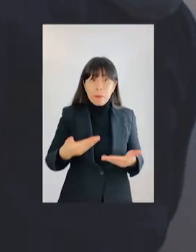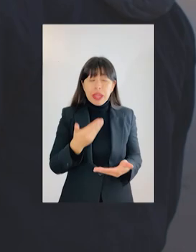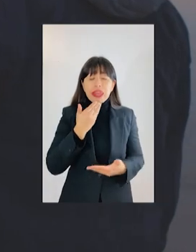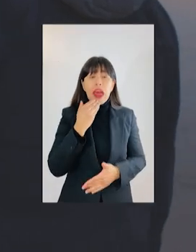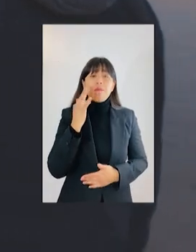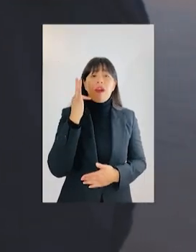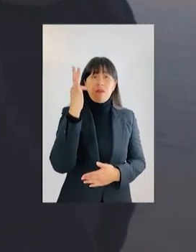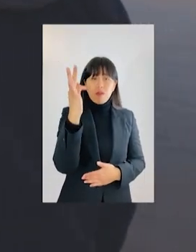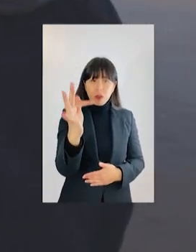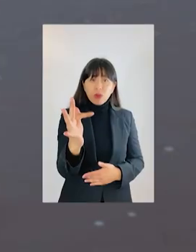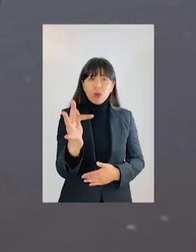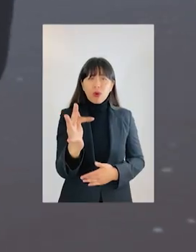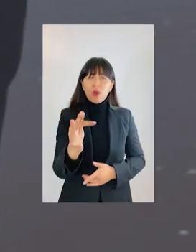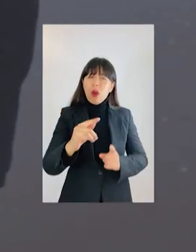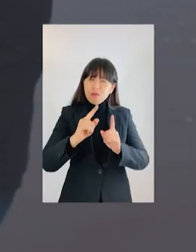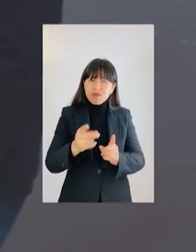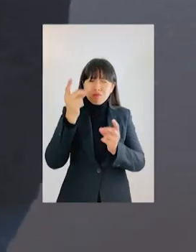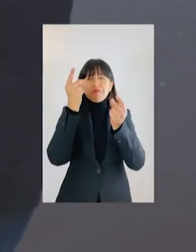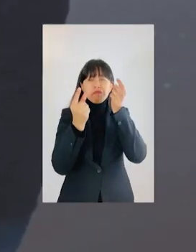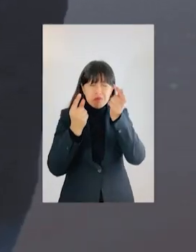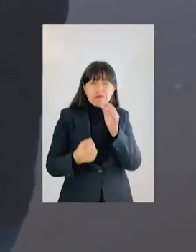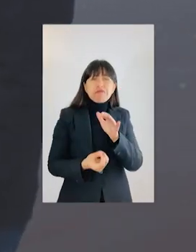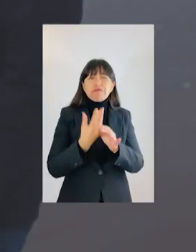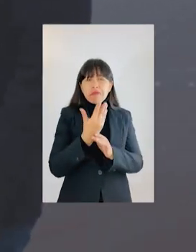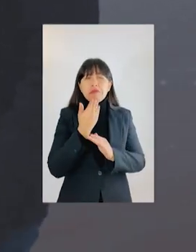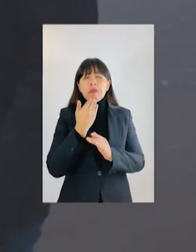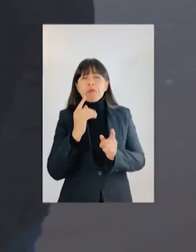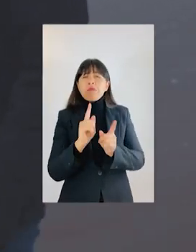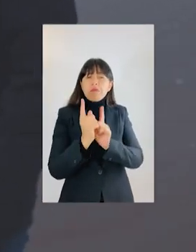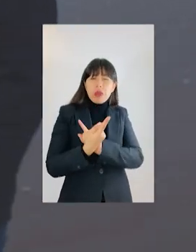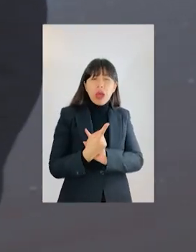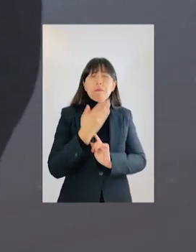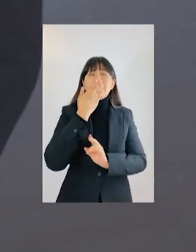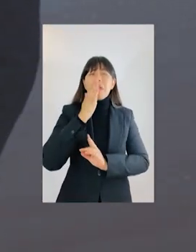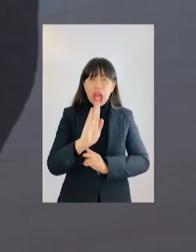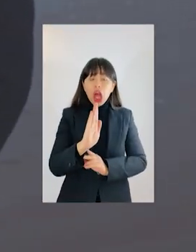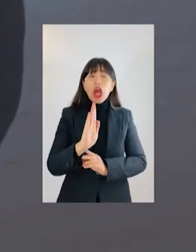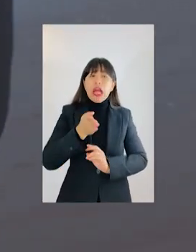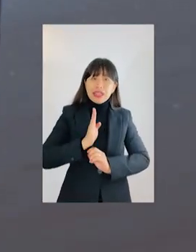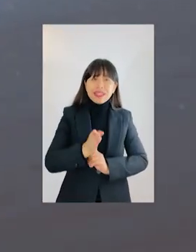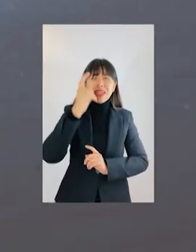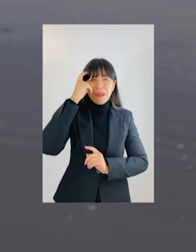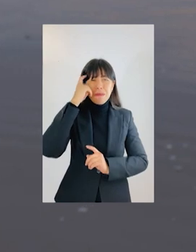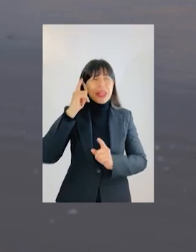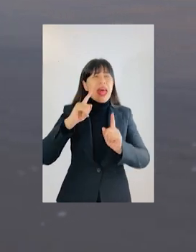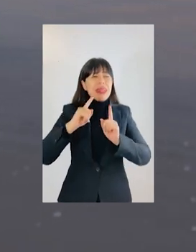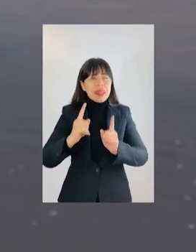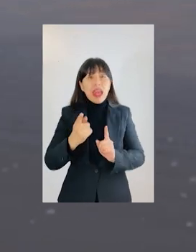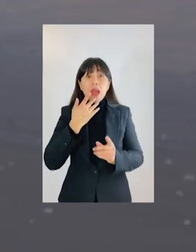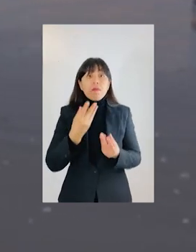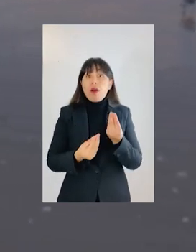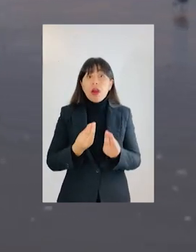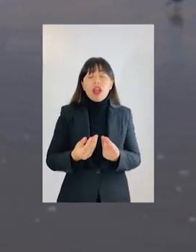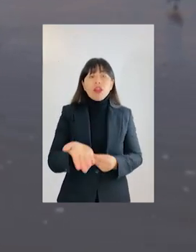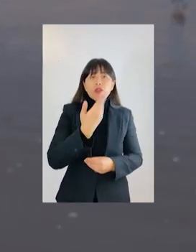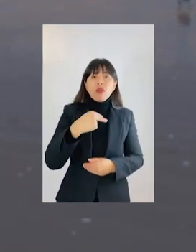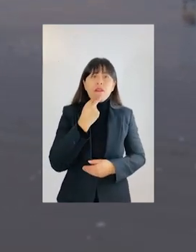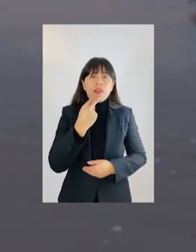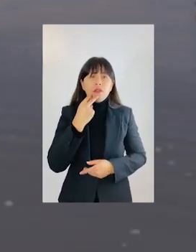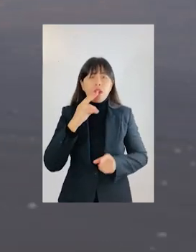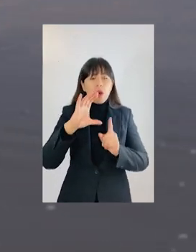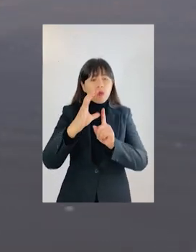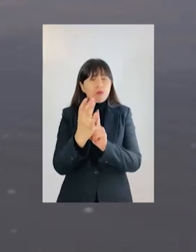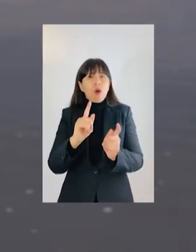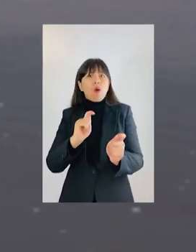presente y el futuro. Habrá que innovar, que corregir, que mejorar, que seguir pensando. Y cómo no, si estamos en medio de un